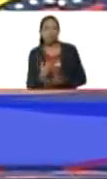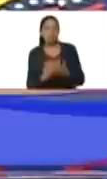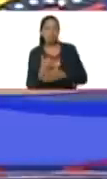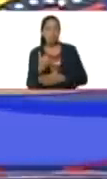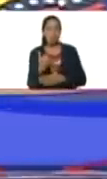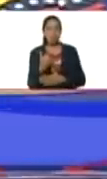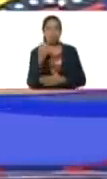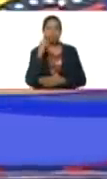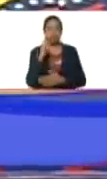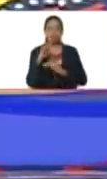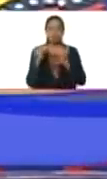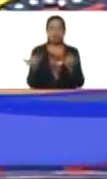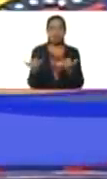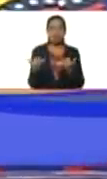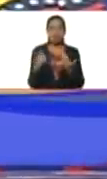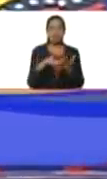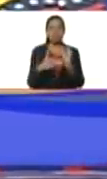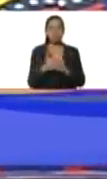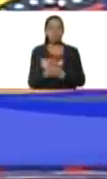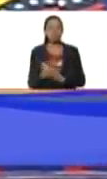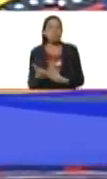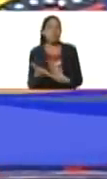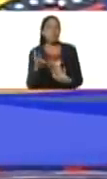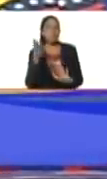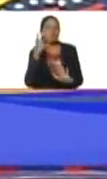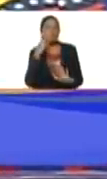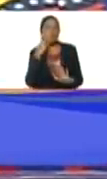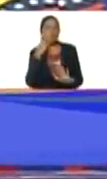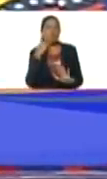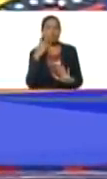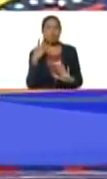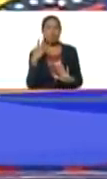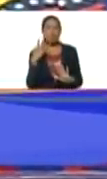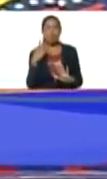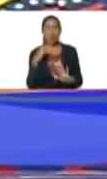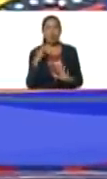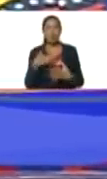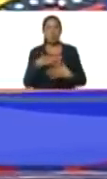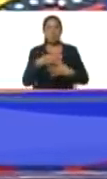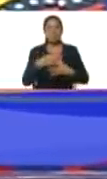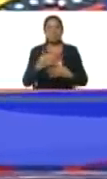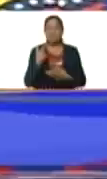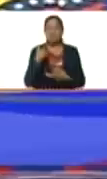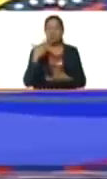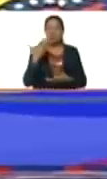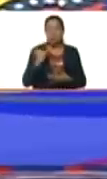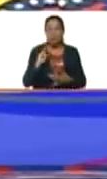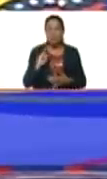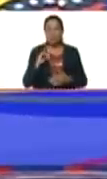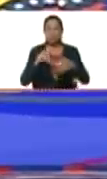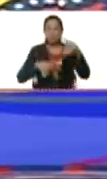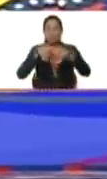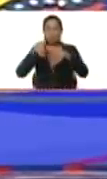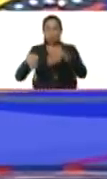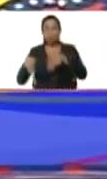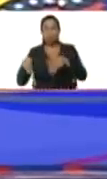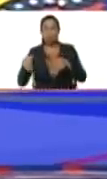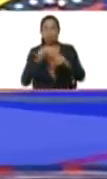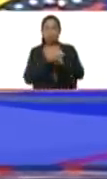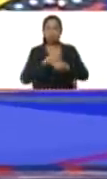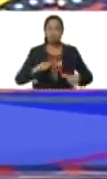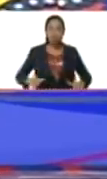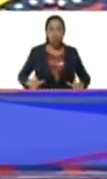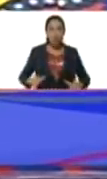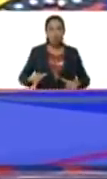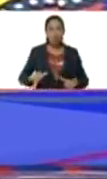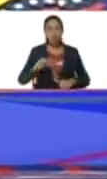No hemos calentado motores. La intención de voto de las fuerzas revolucionarias del PSUV